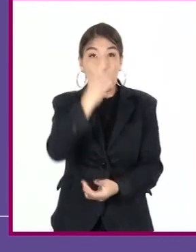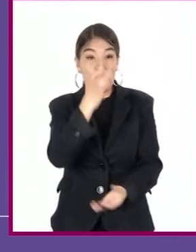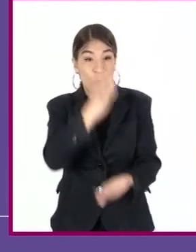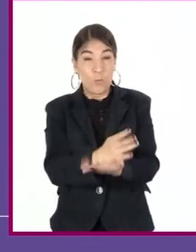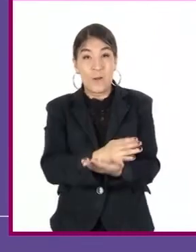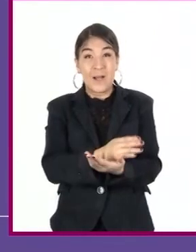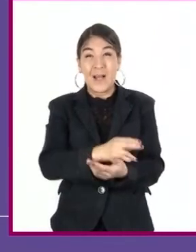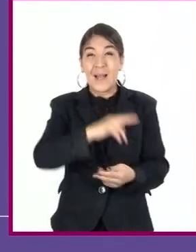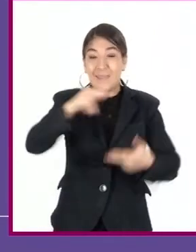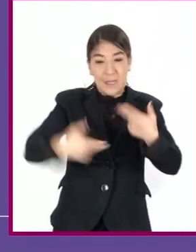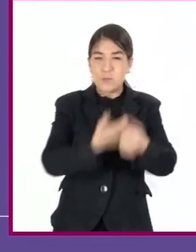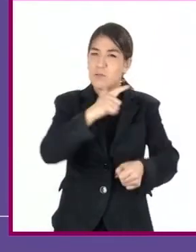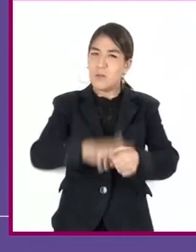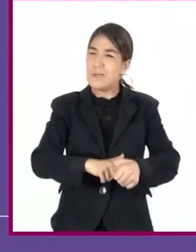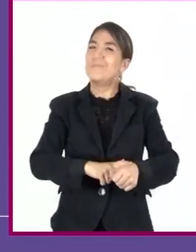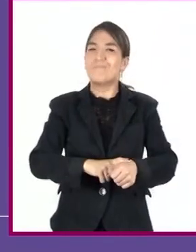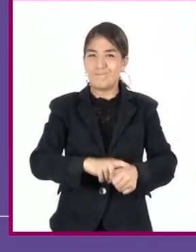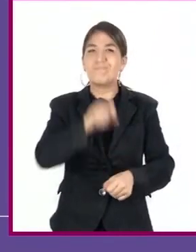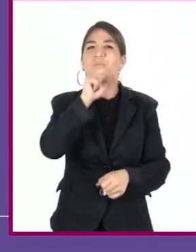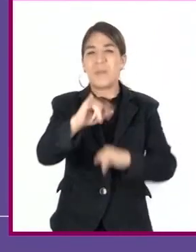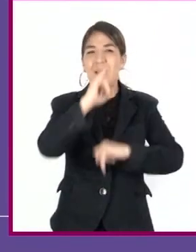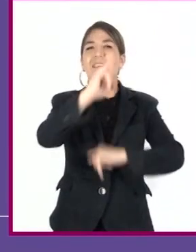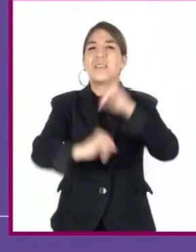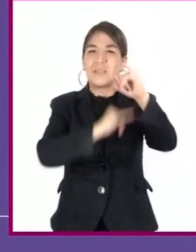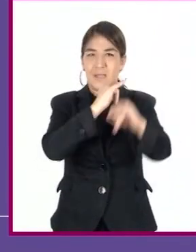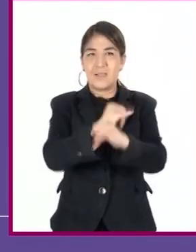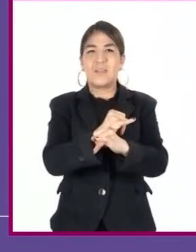sino también a nivel internacional.